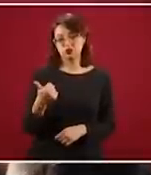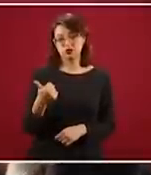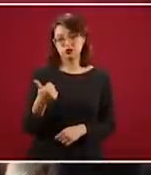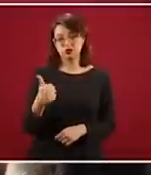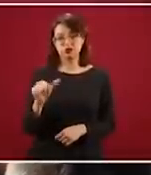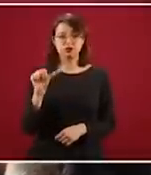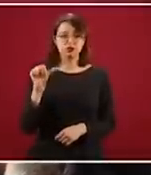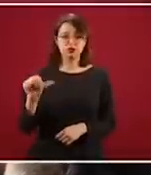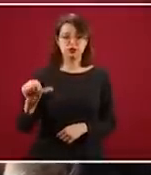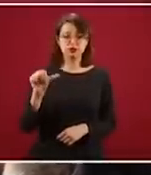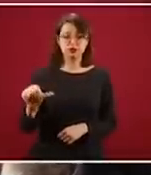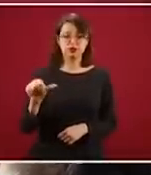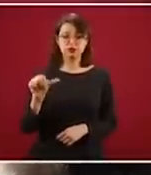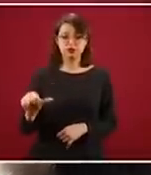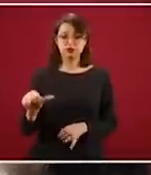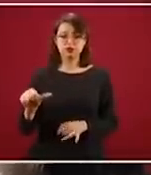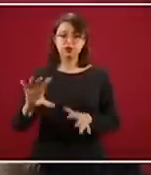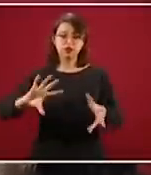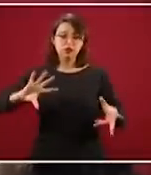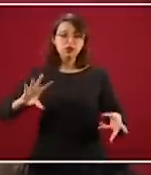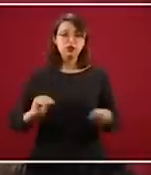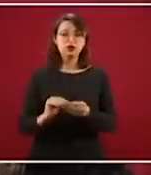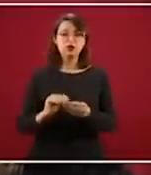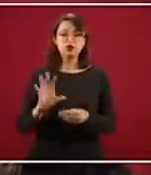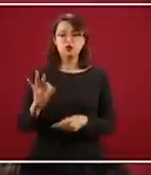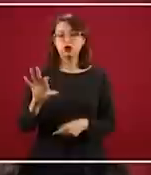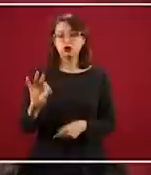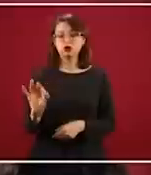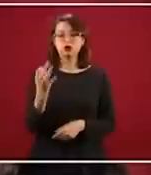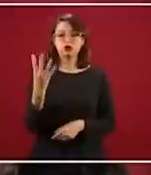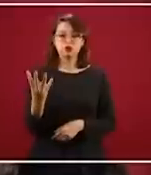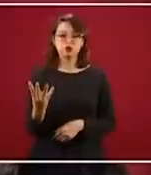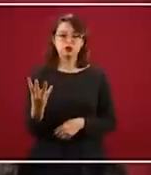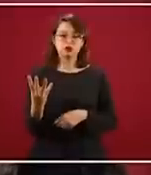17, 11, 16. Total 44.